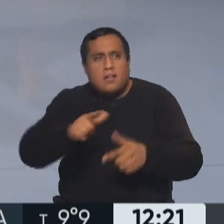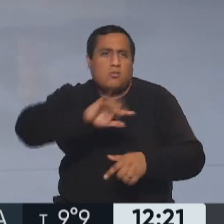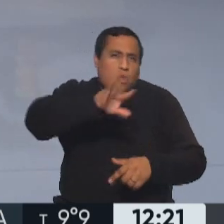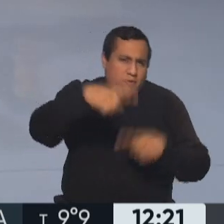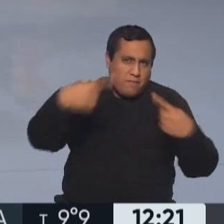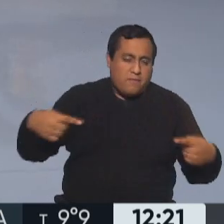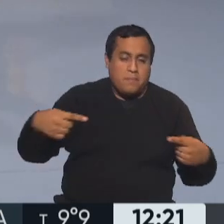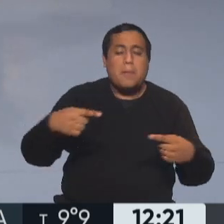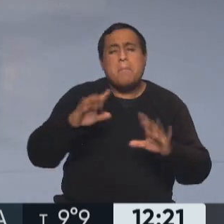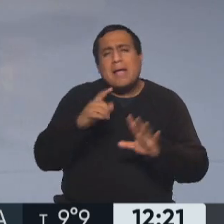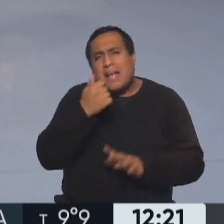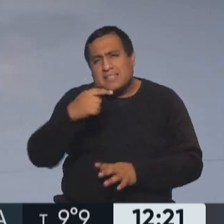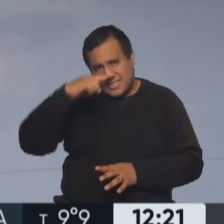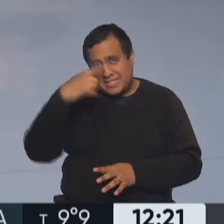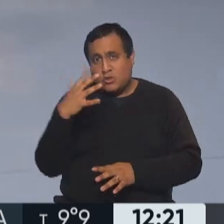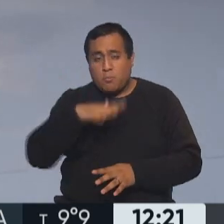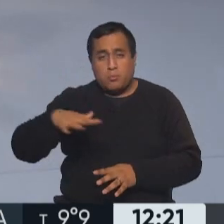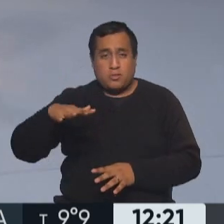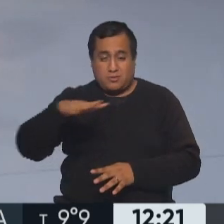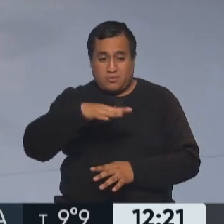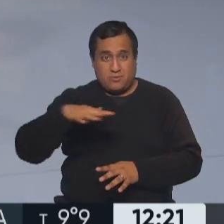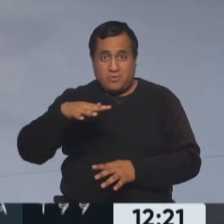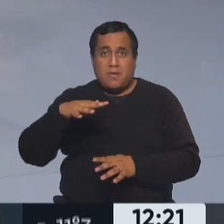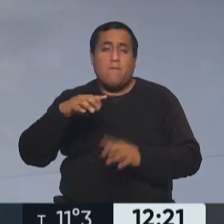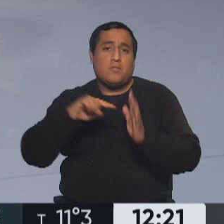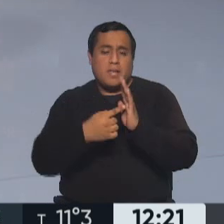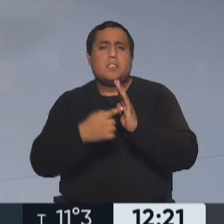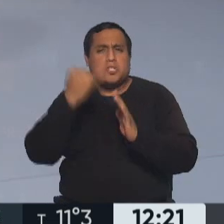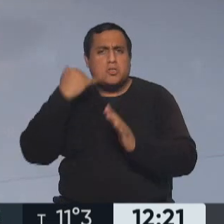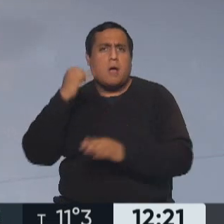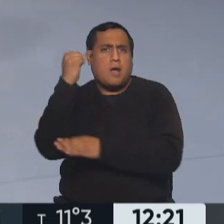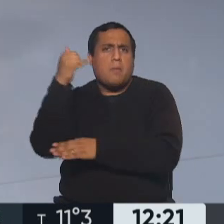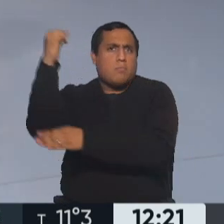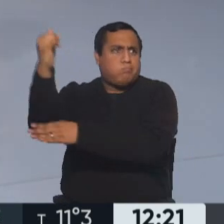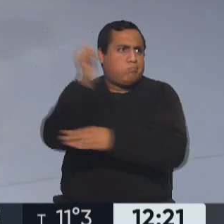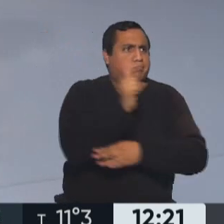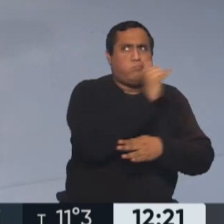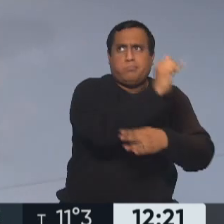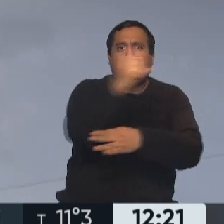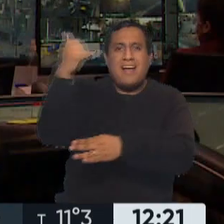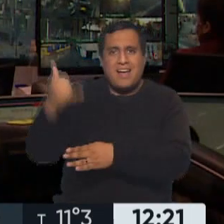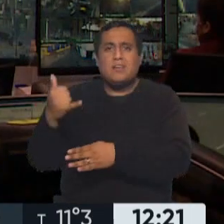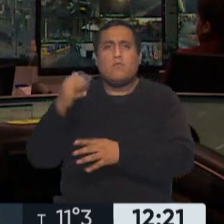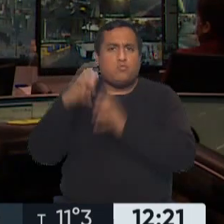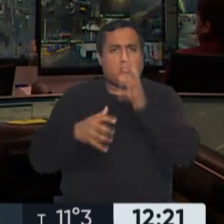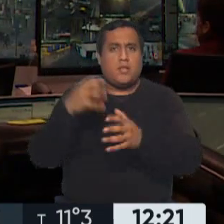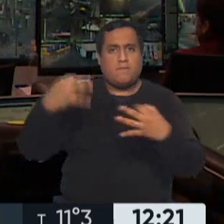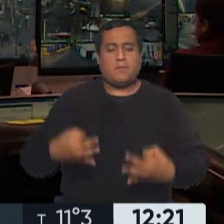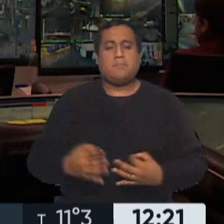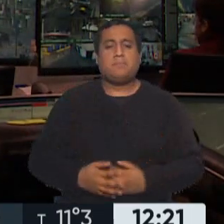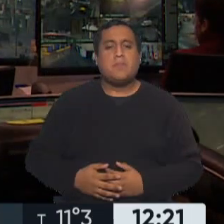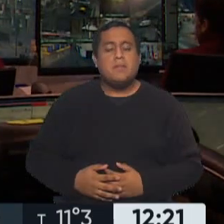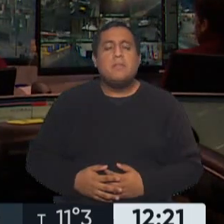casi el 75% del territorio porteño ya están las cámaras instaladas y funcionando. Hoy